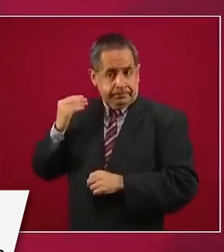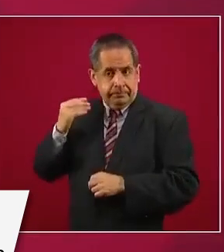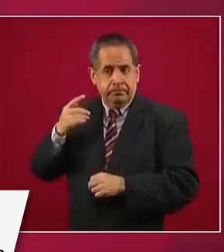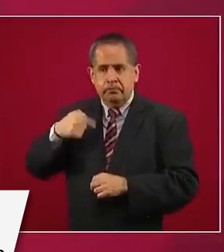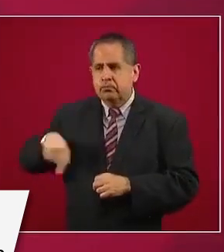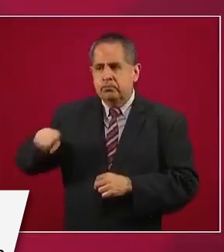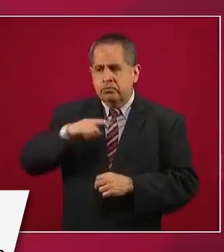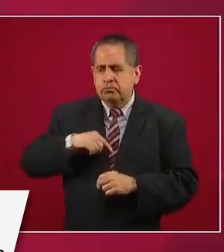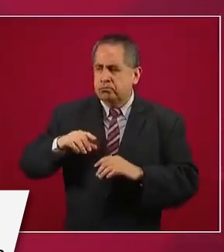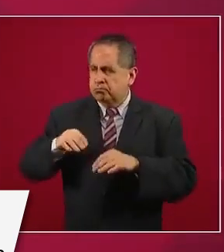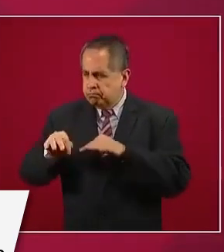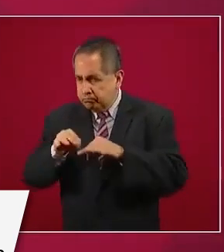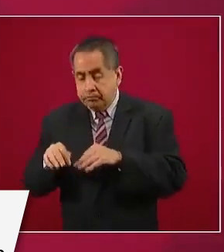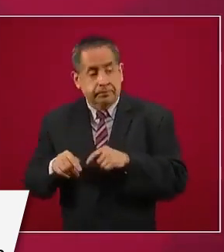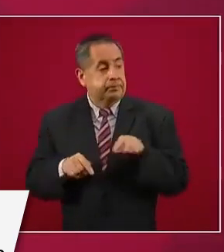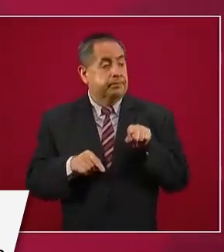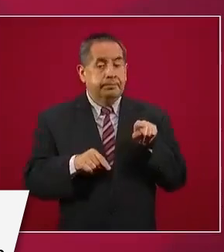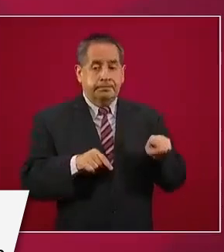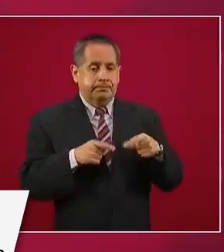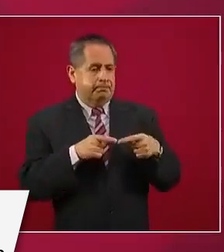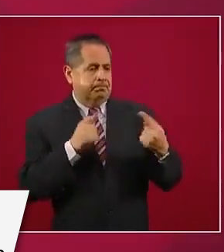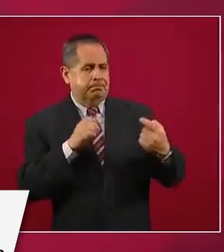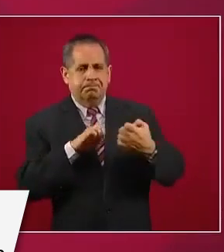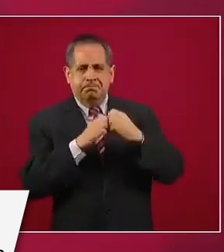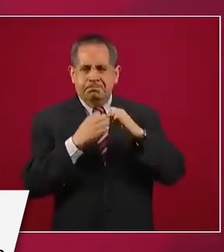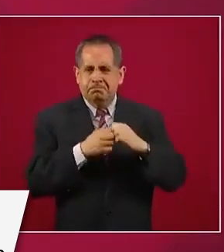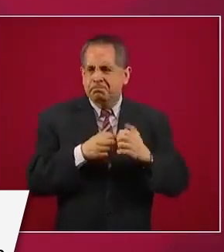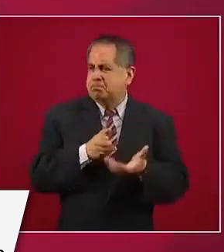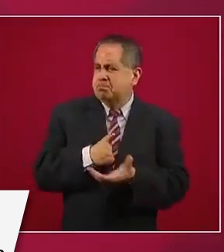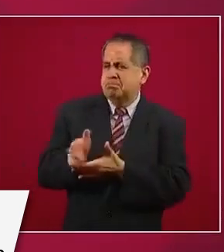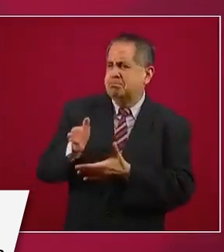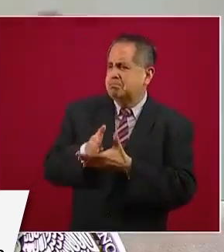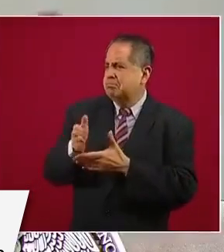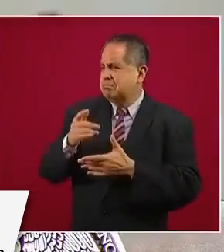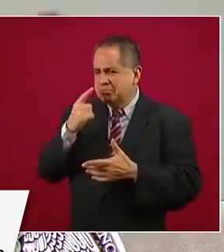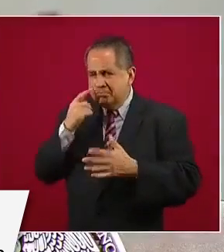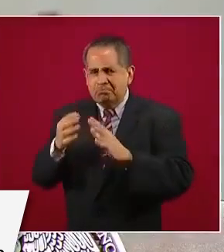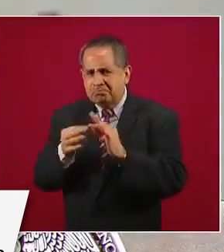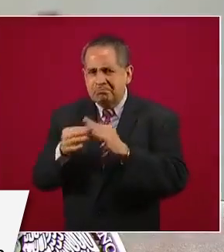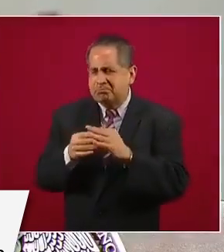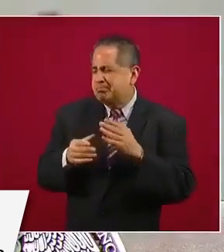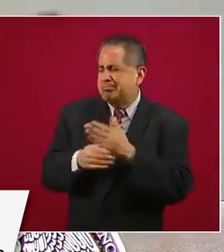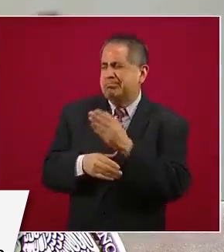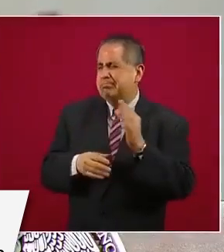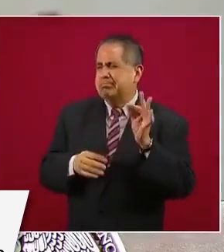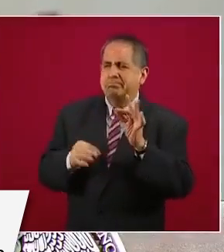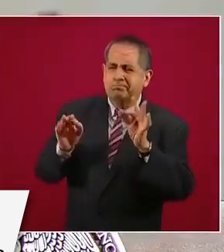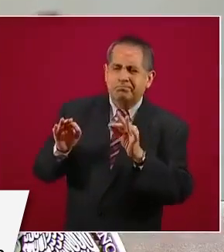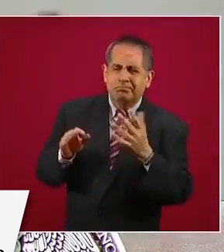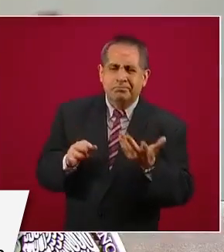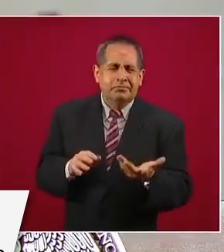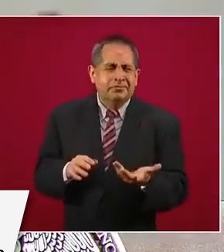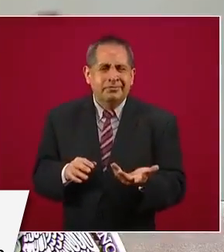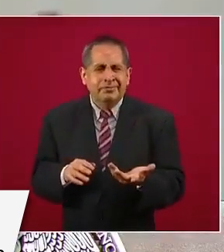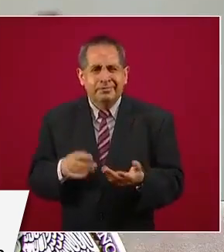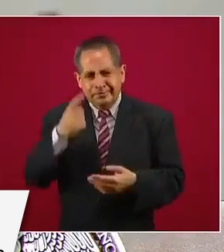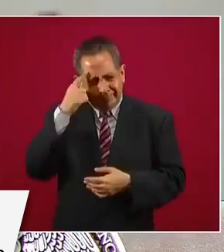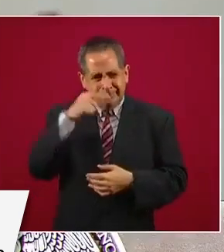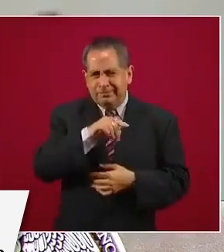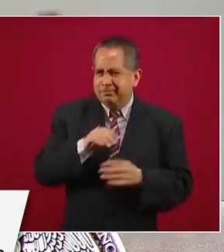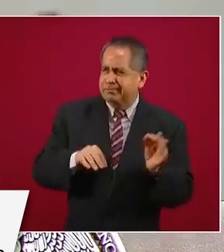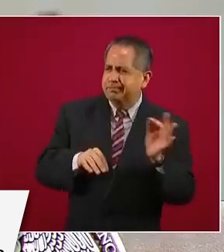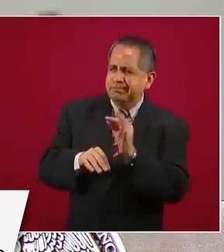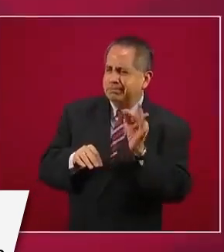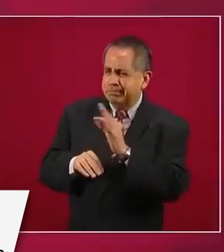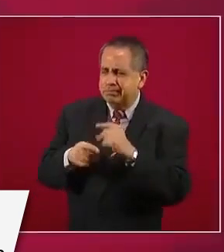nuestros adversarios se metieron en este asunto con el propósito de hacernos